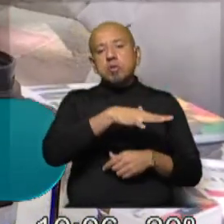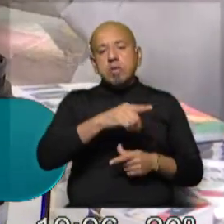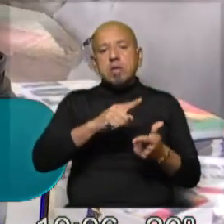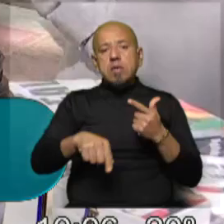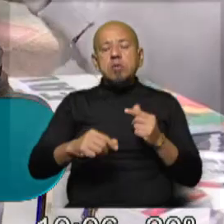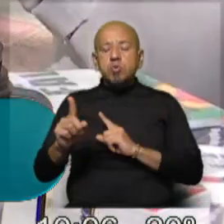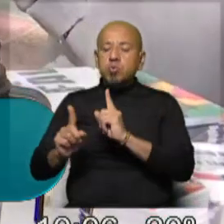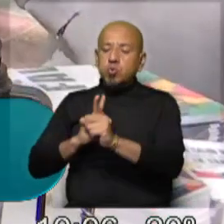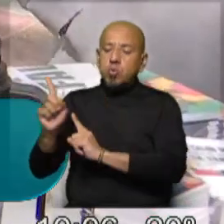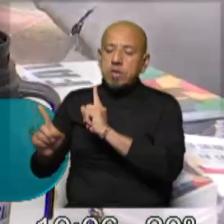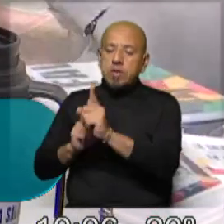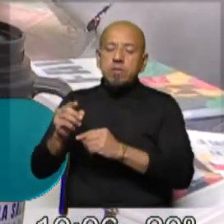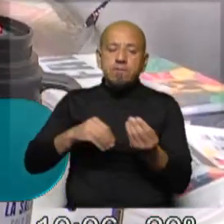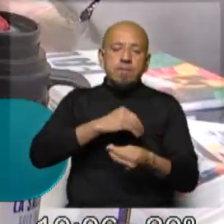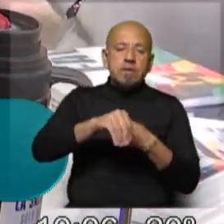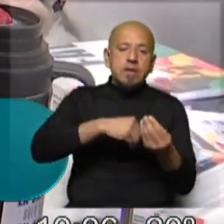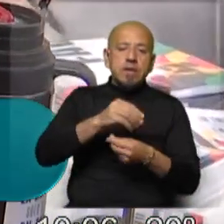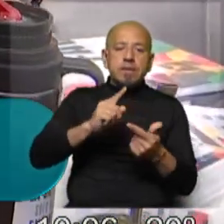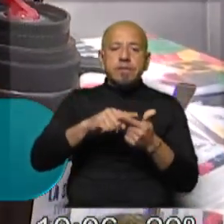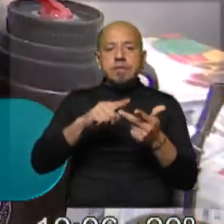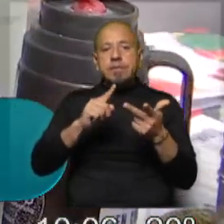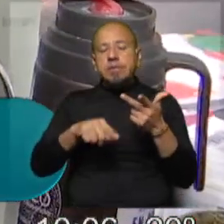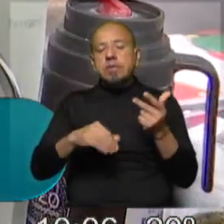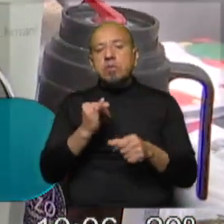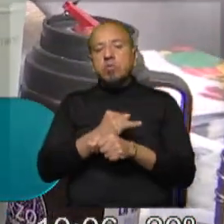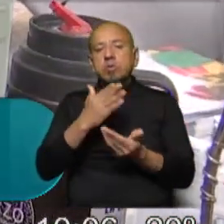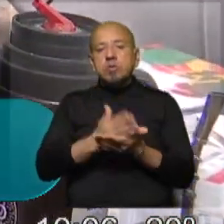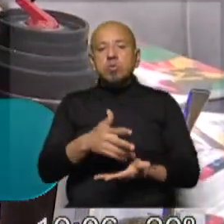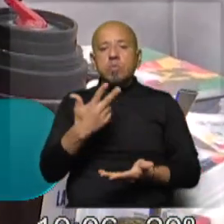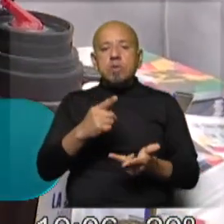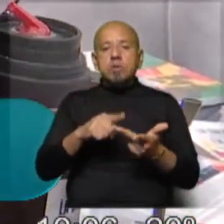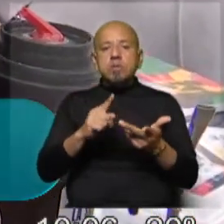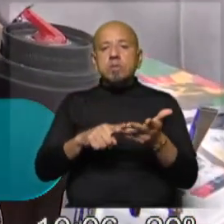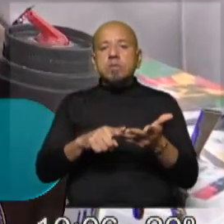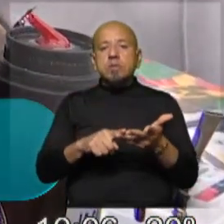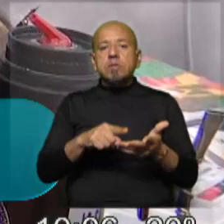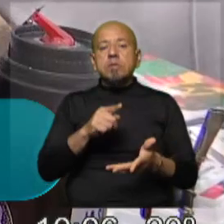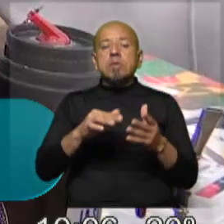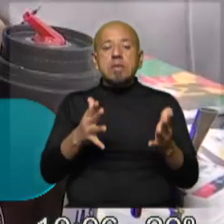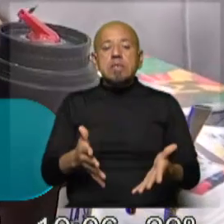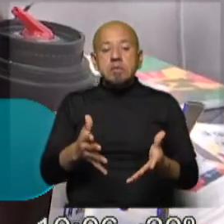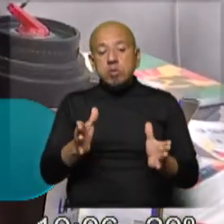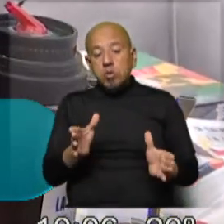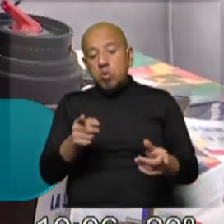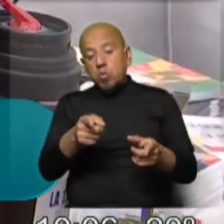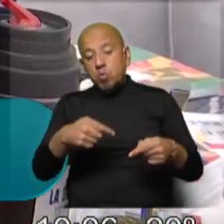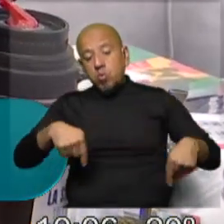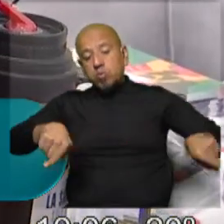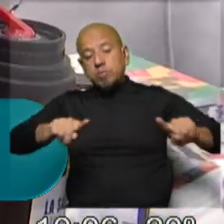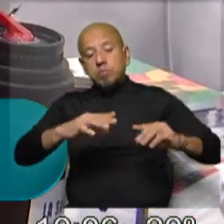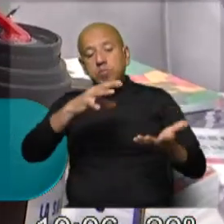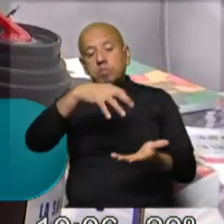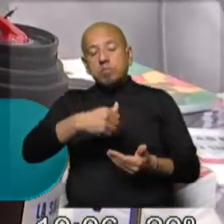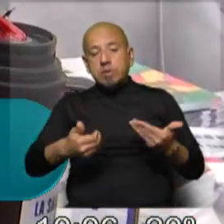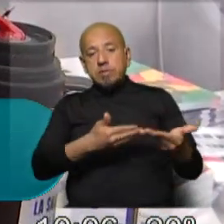usuarios, familiares, bueno, la Institución de Derechos Humanos, la Comisión de Contralor. En realidad es un espacio para poder pensar y elaborar